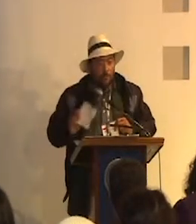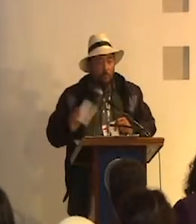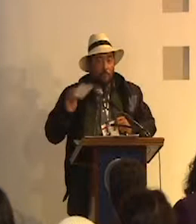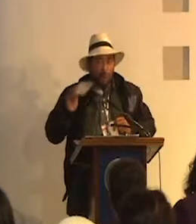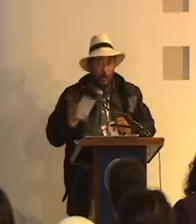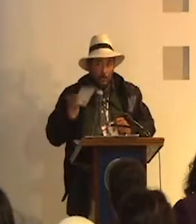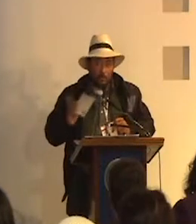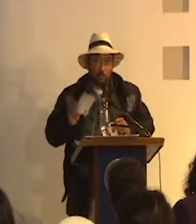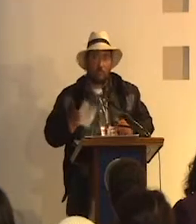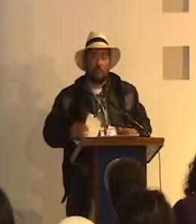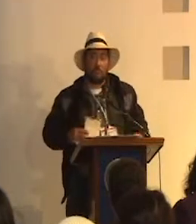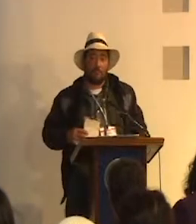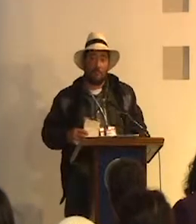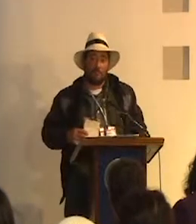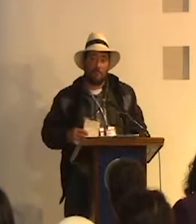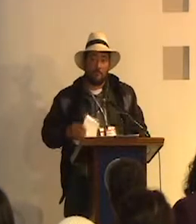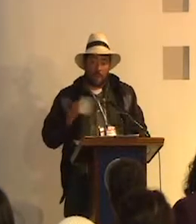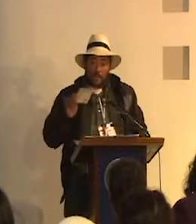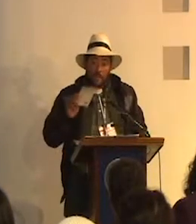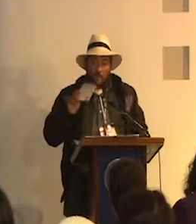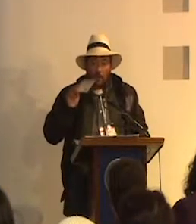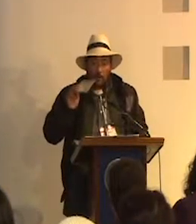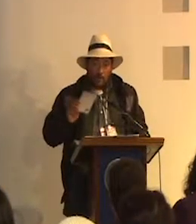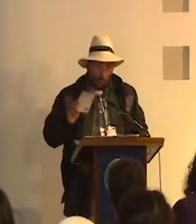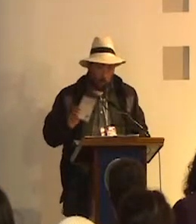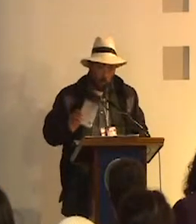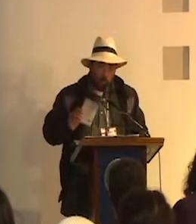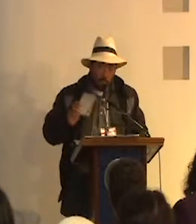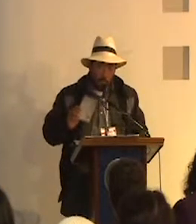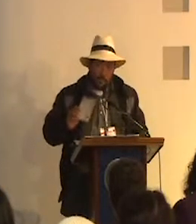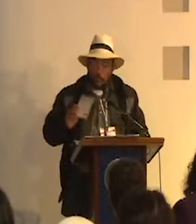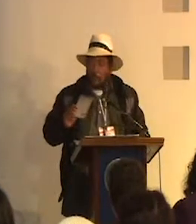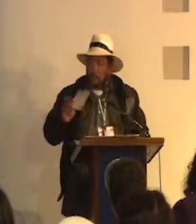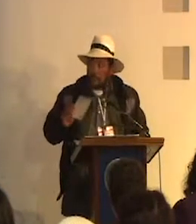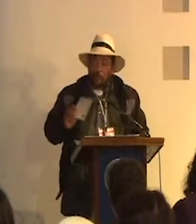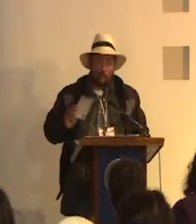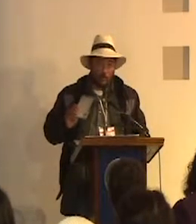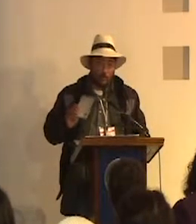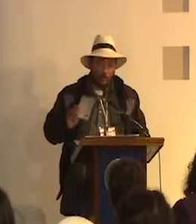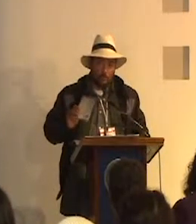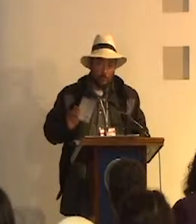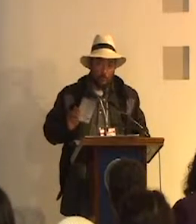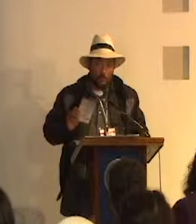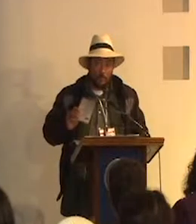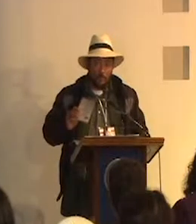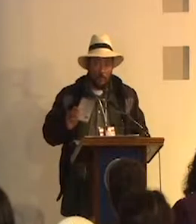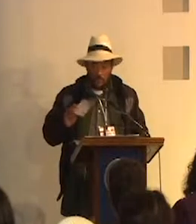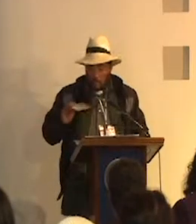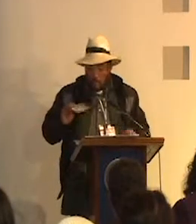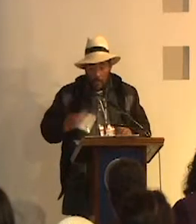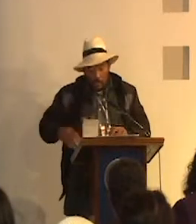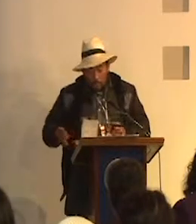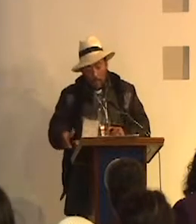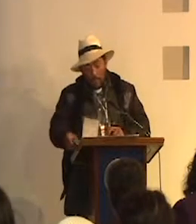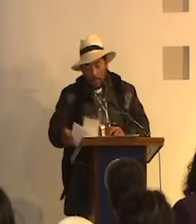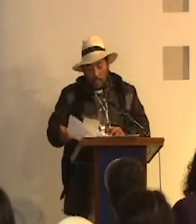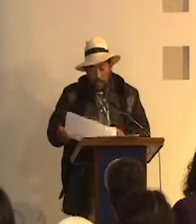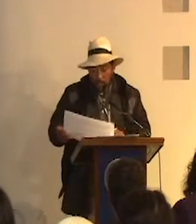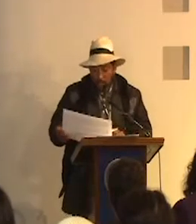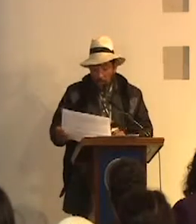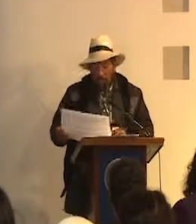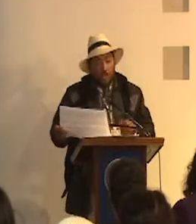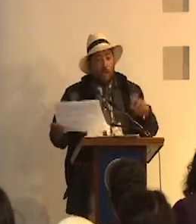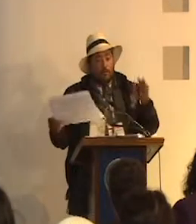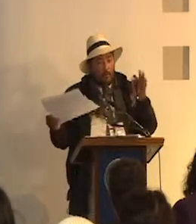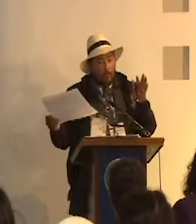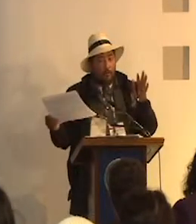el 50% para cualquier otro país. Yo para Caracas viajo gratis porque la embajada venezolana me paga el otro 50%. Y eso